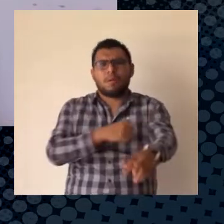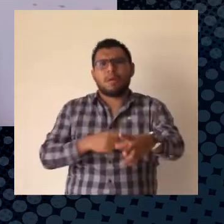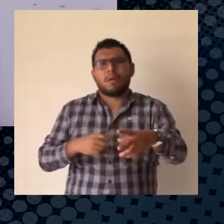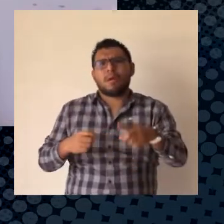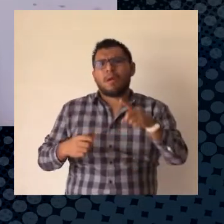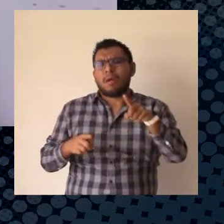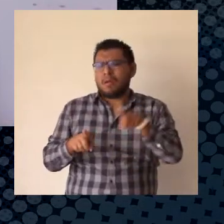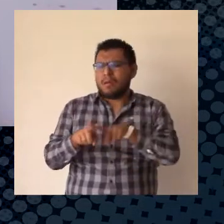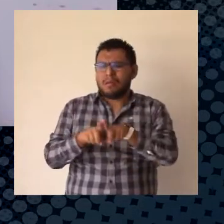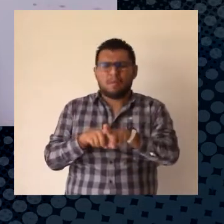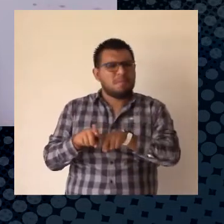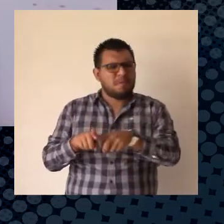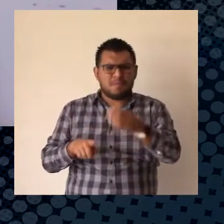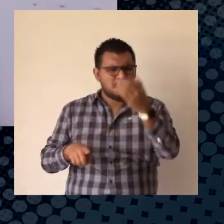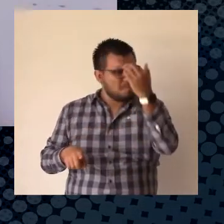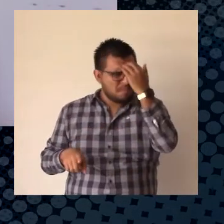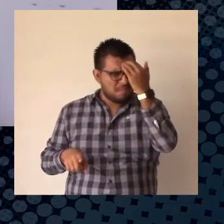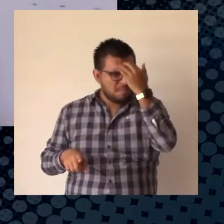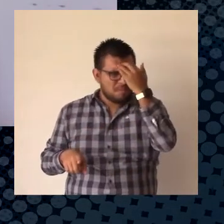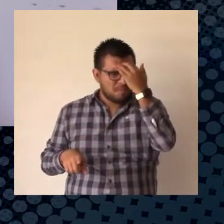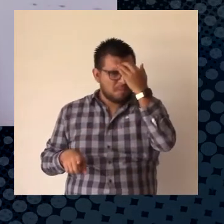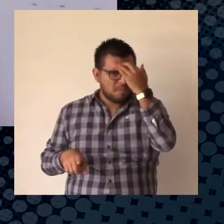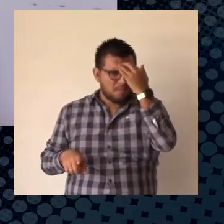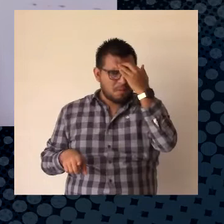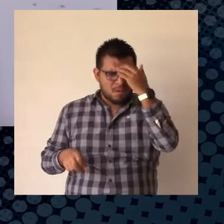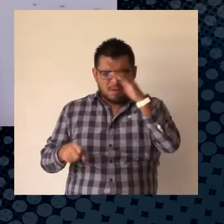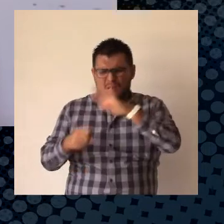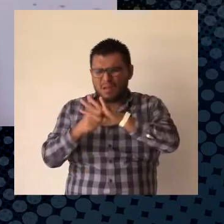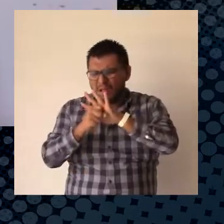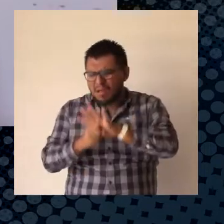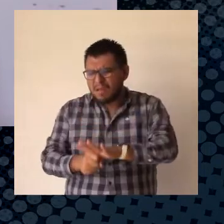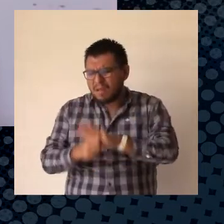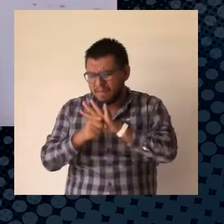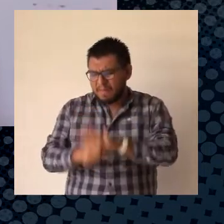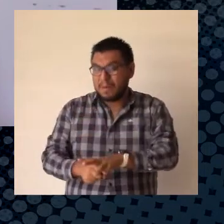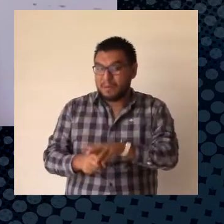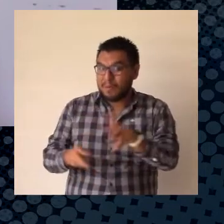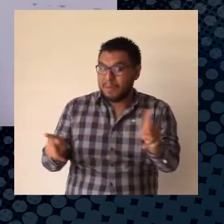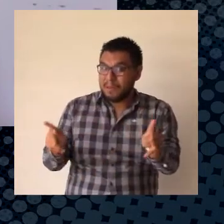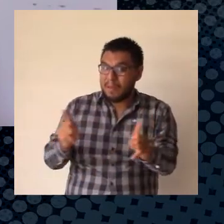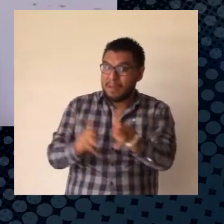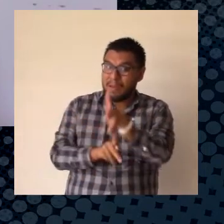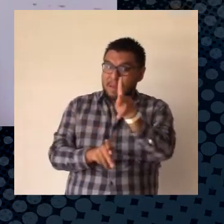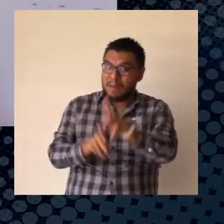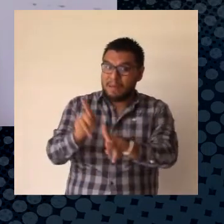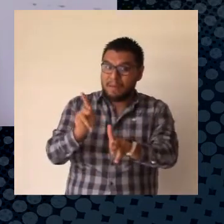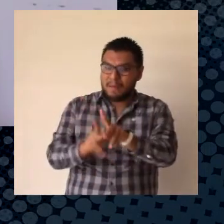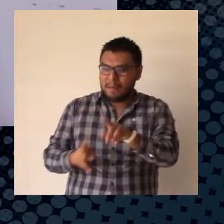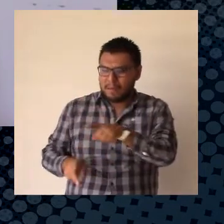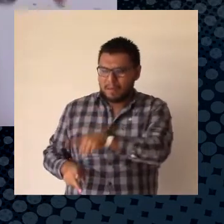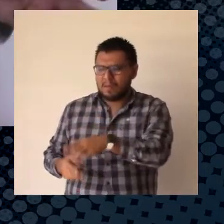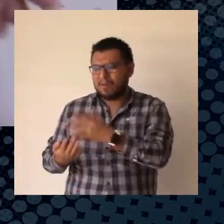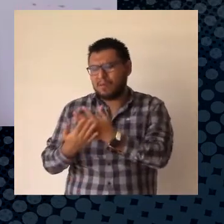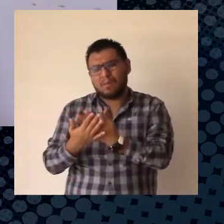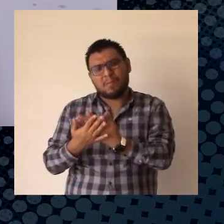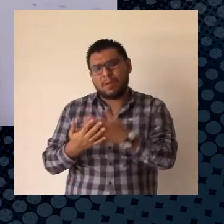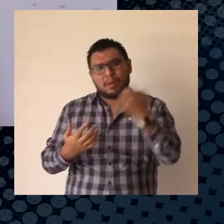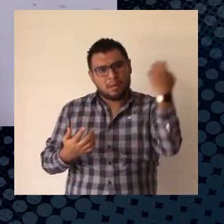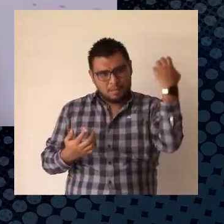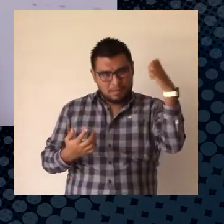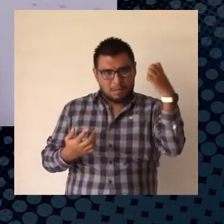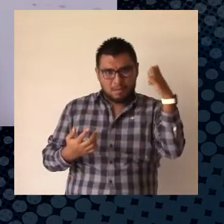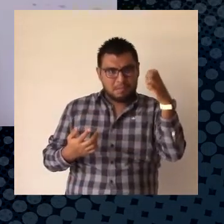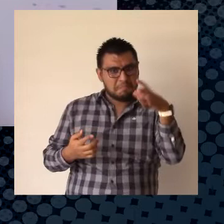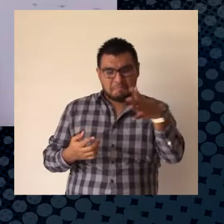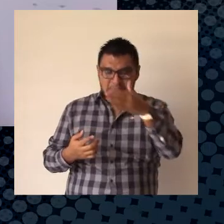los datos. Él no sabe la presión que esta pareja tenía. Él no sabe que ellos han venido esperando desde enero. Él